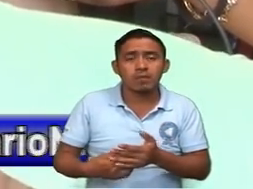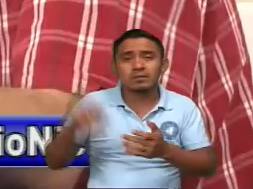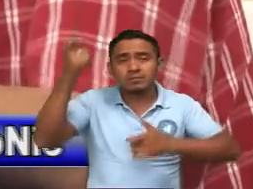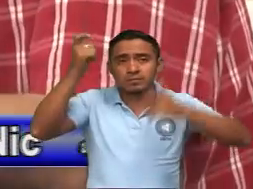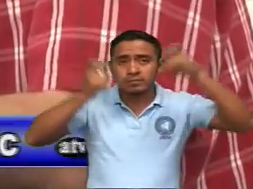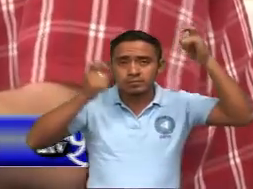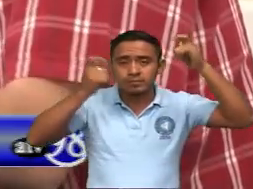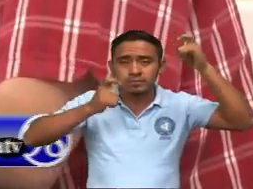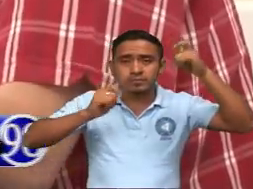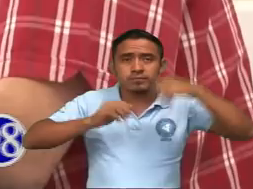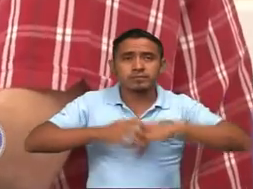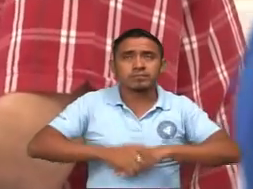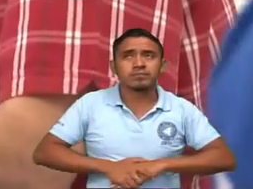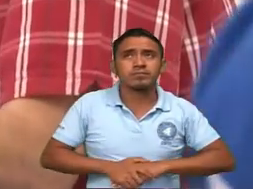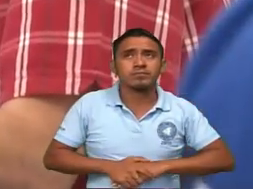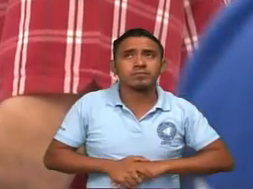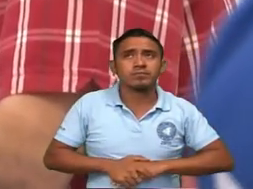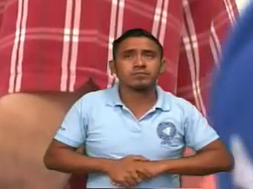Sandino.